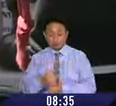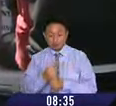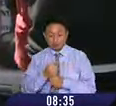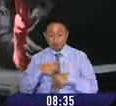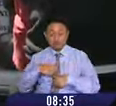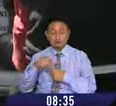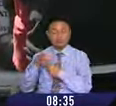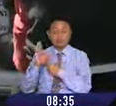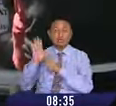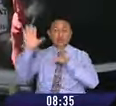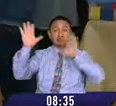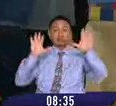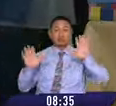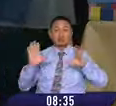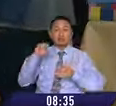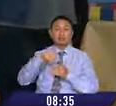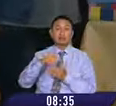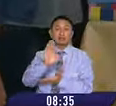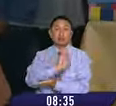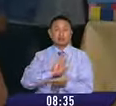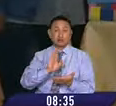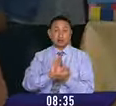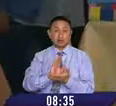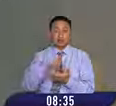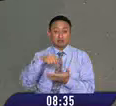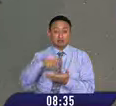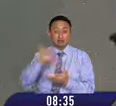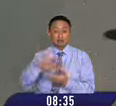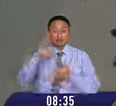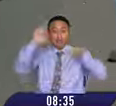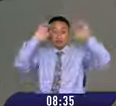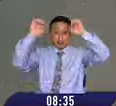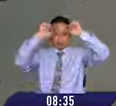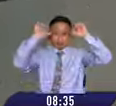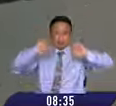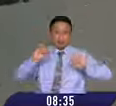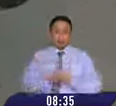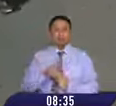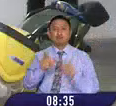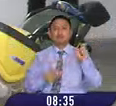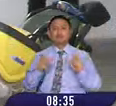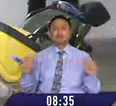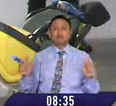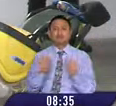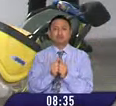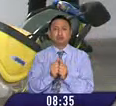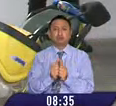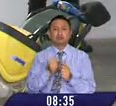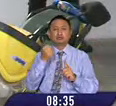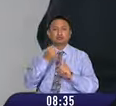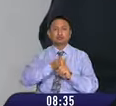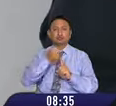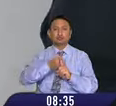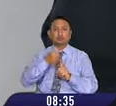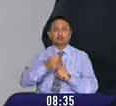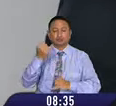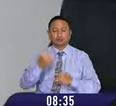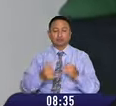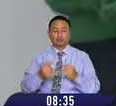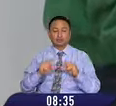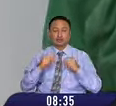de ferias en los barrios forma parte de las estrategias para unir a los habitantes en la lucha contra las